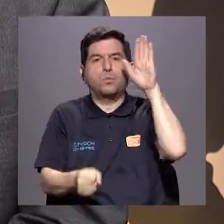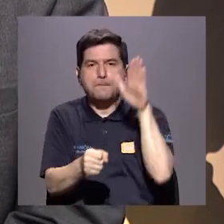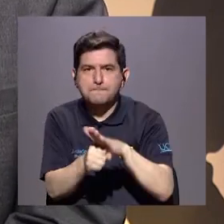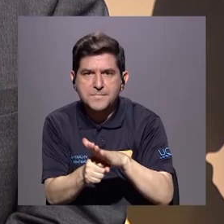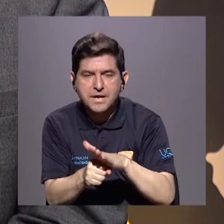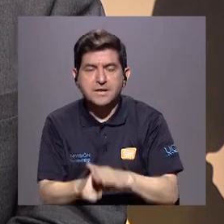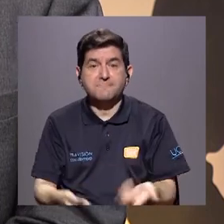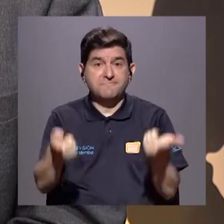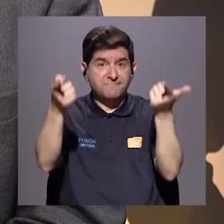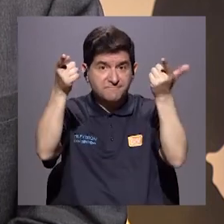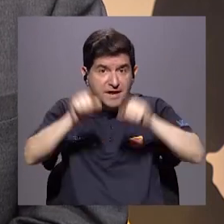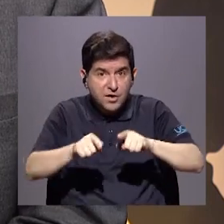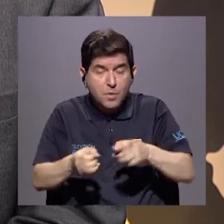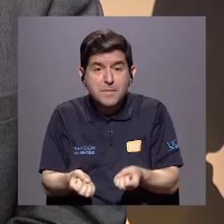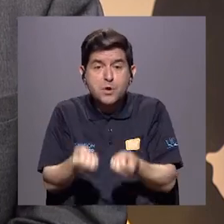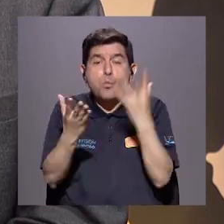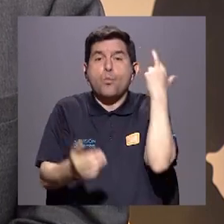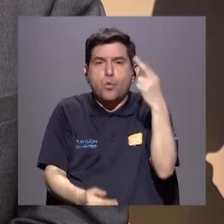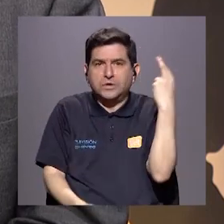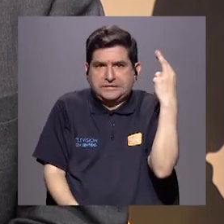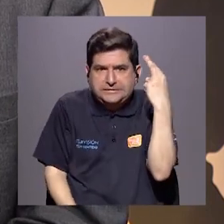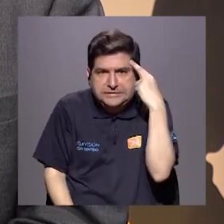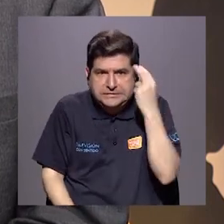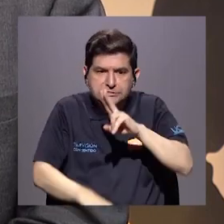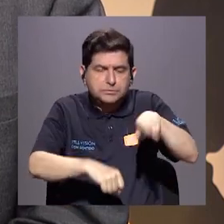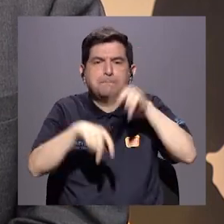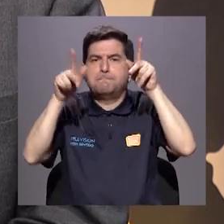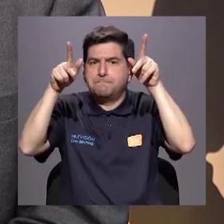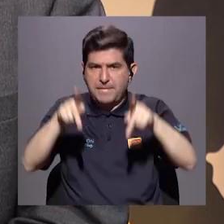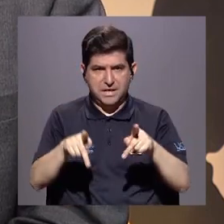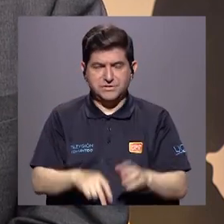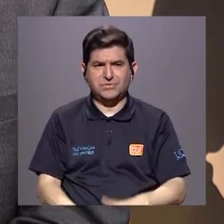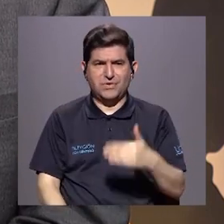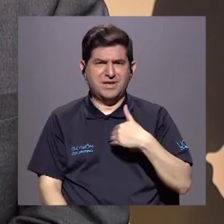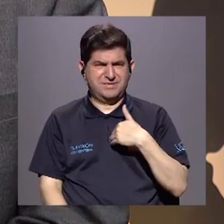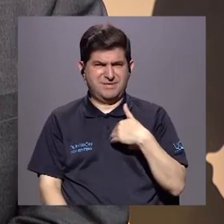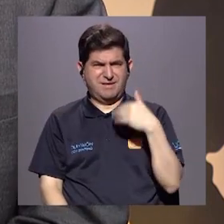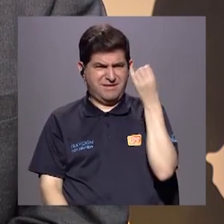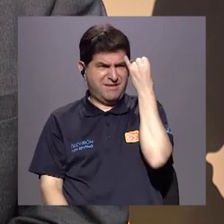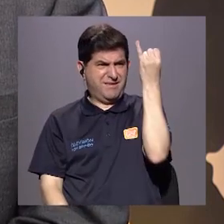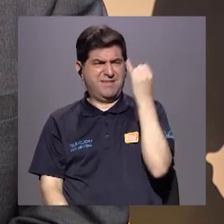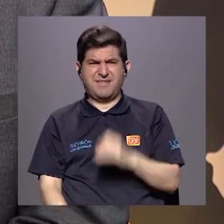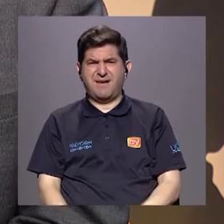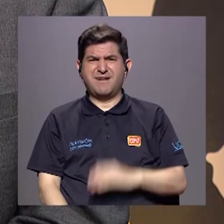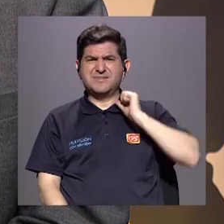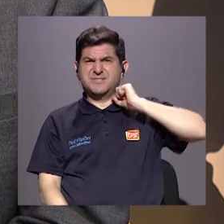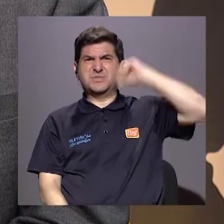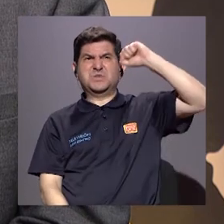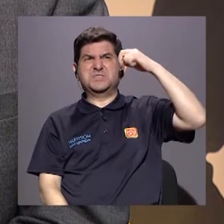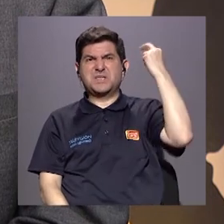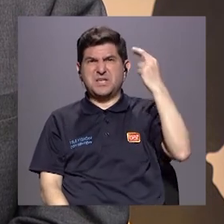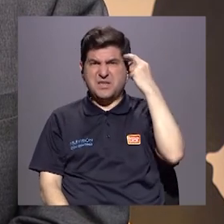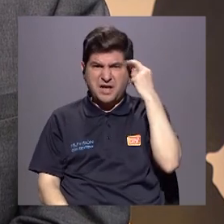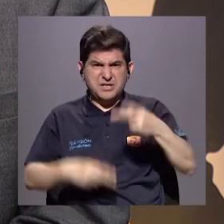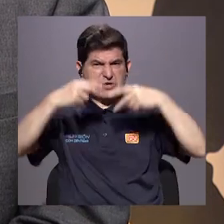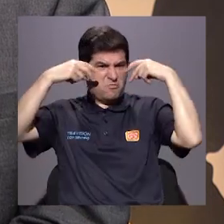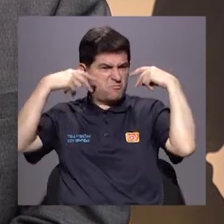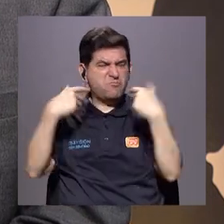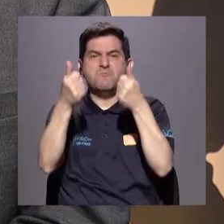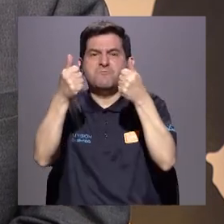en realidad es un fenómeno multicausal digamos usualmente las personas tienden a pensar que el suicidio se debe a